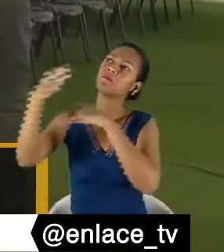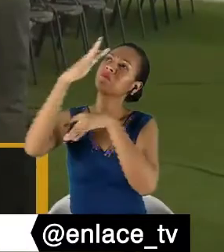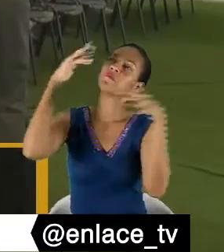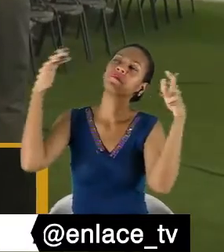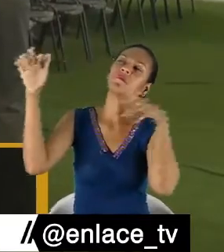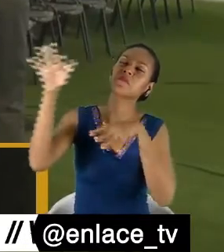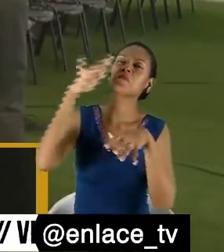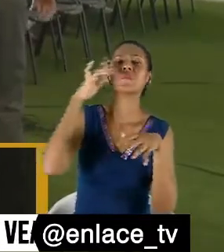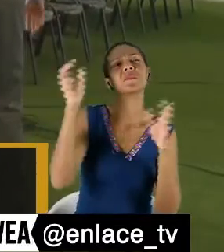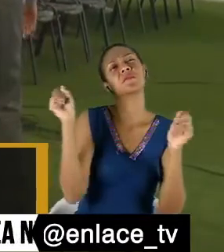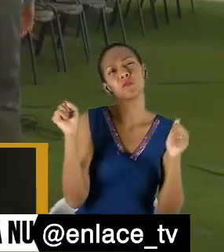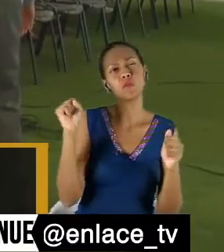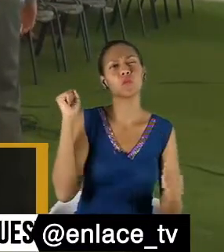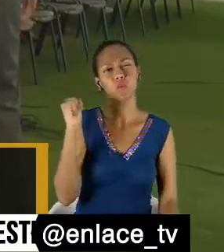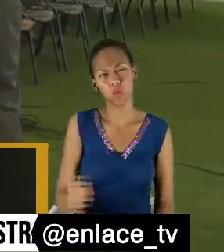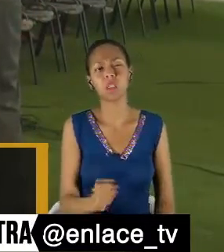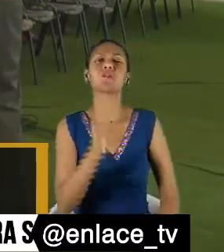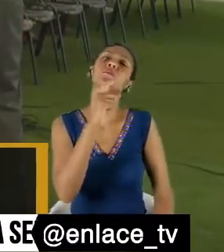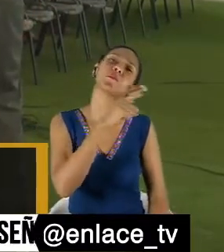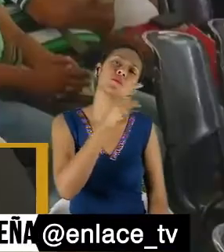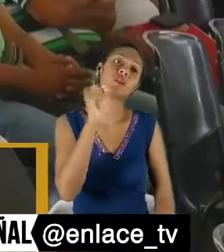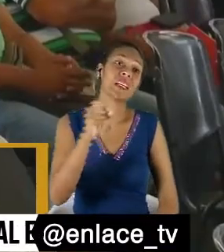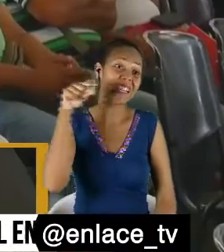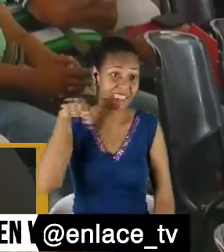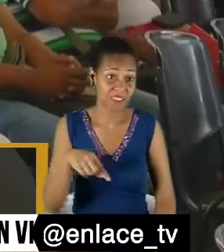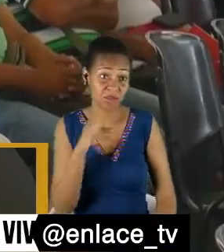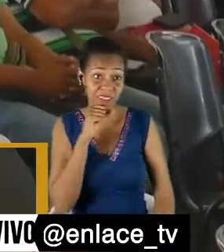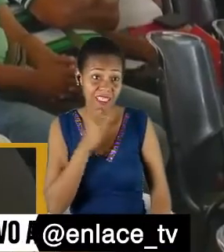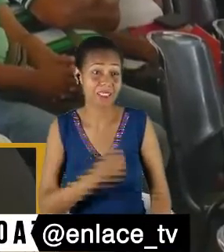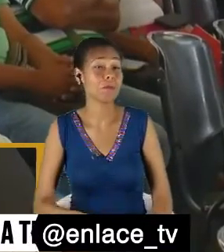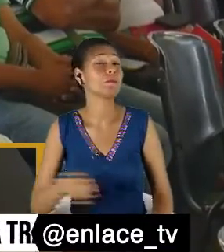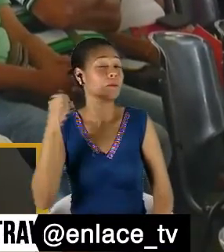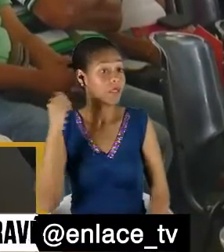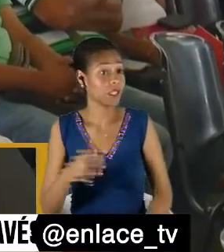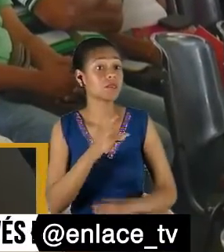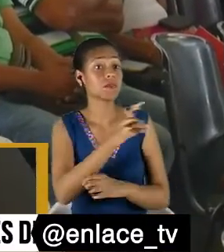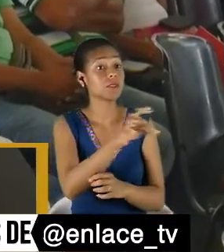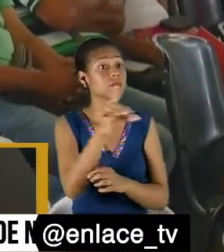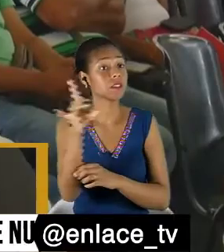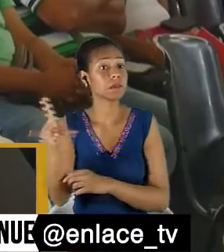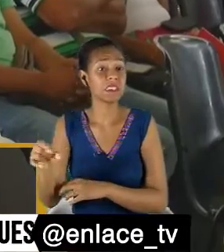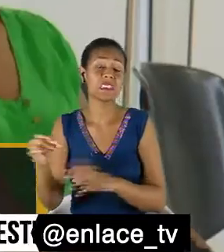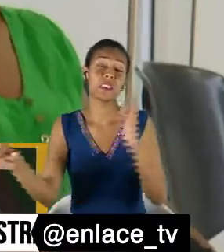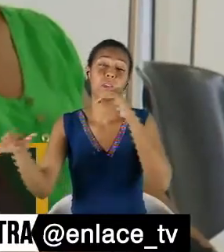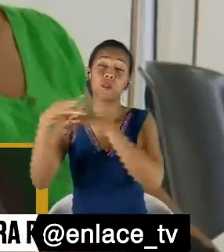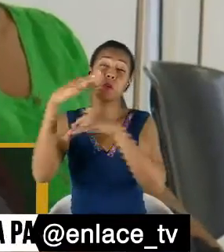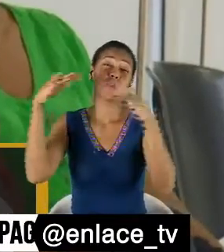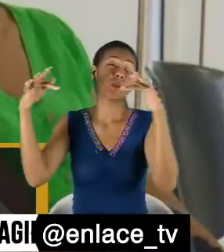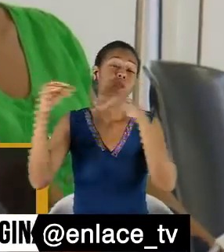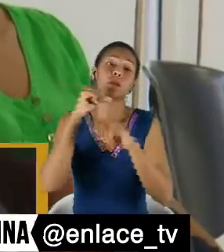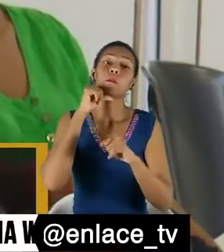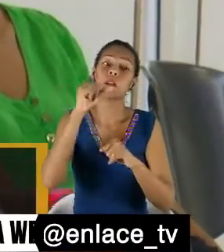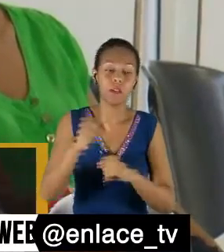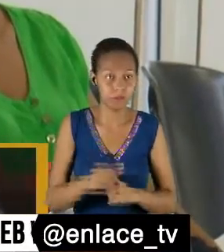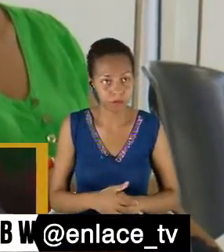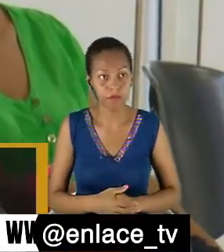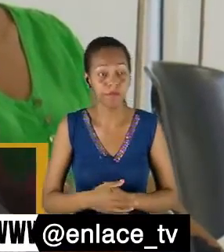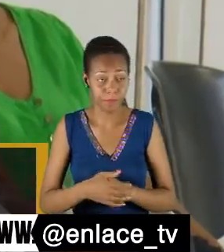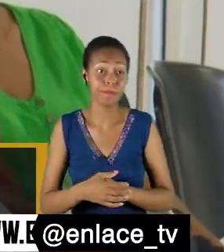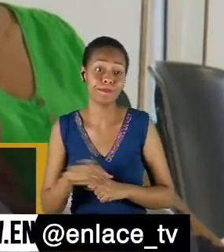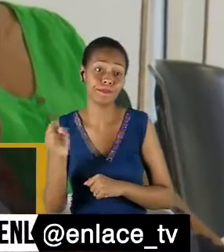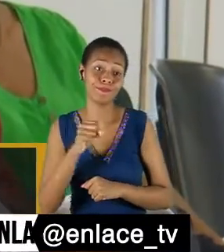son significativamente altos en el municipio. Las fuentes móviles, como el tema de las, tema industrial de fuentes fijas,